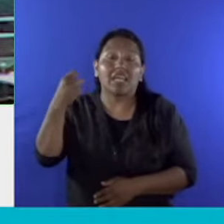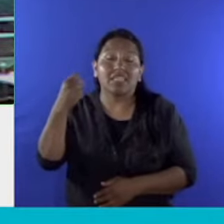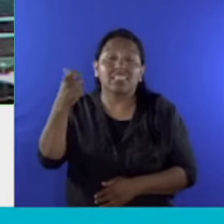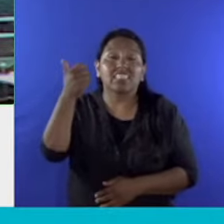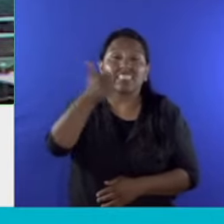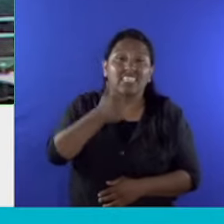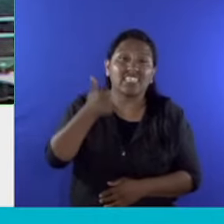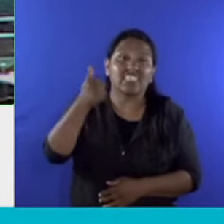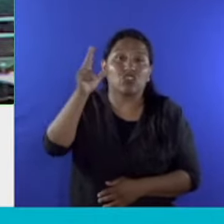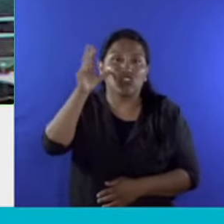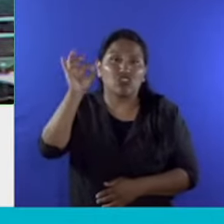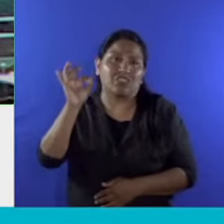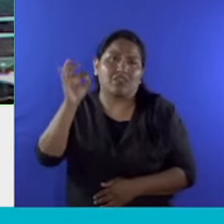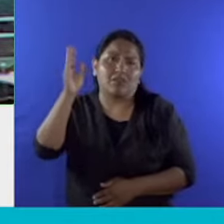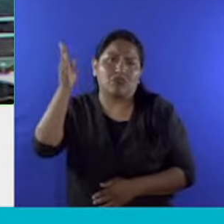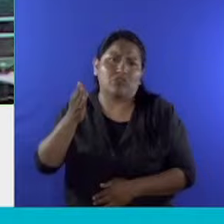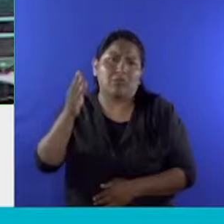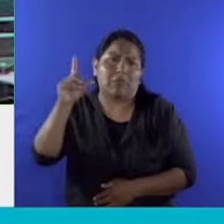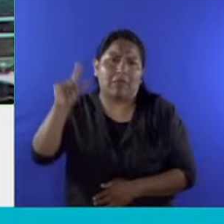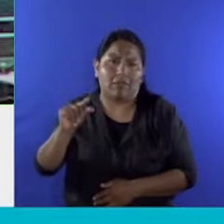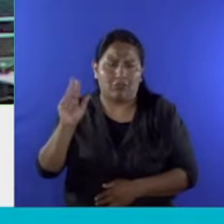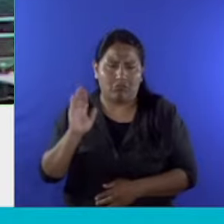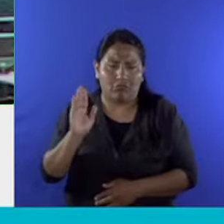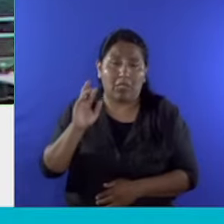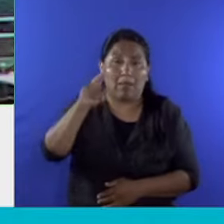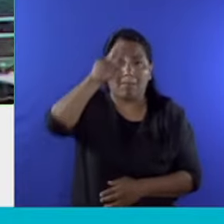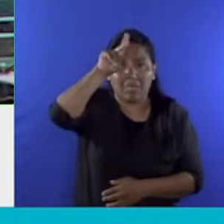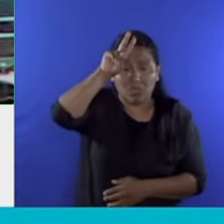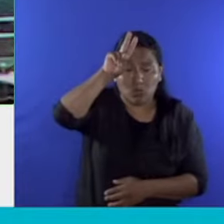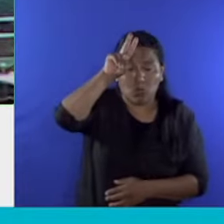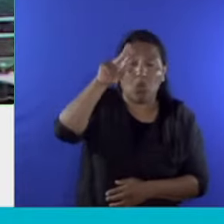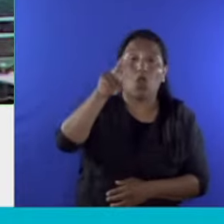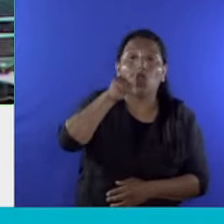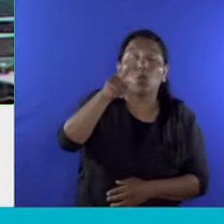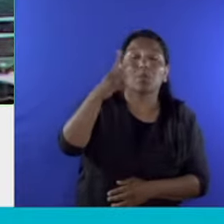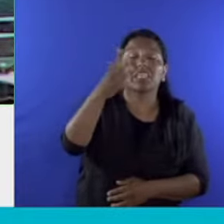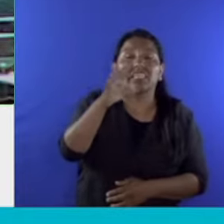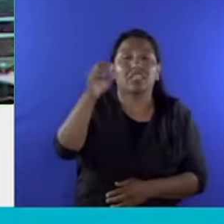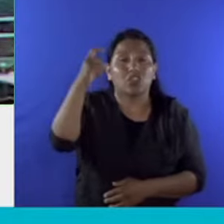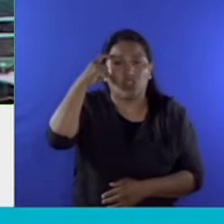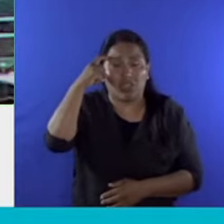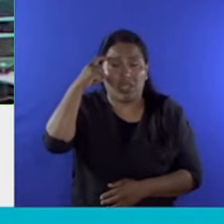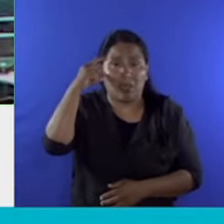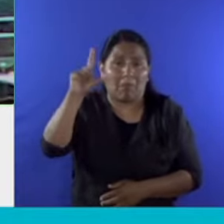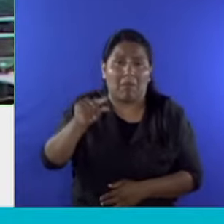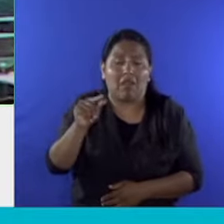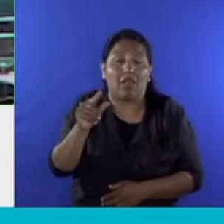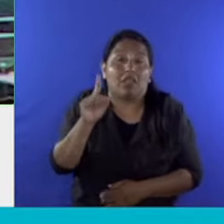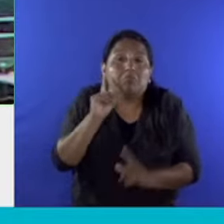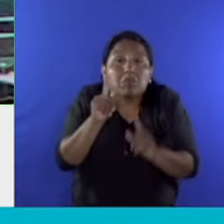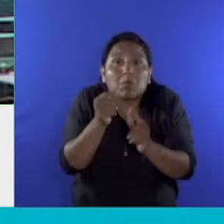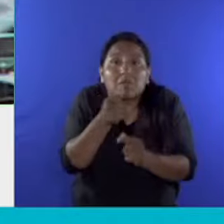un 680% más barato. Y en Perú vale un 2.510% más barato. El